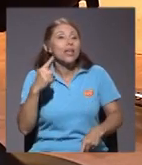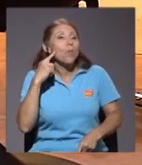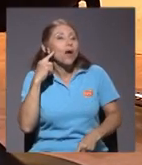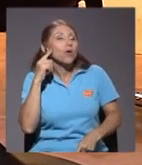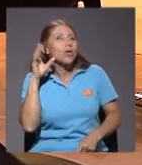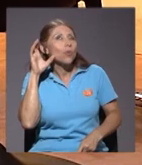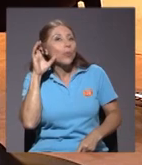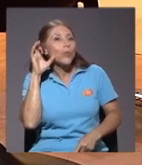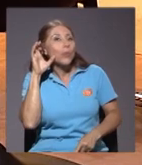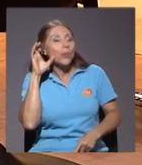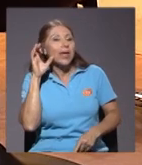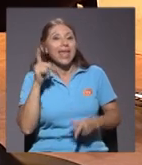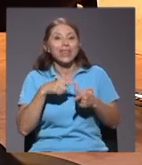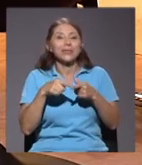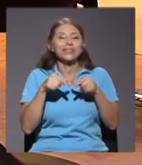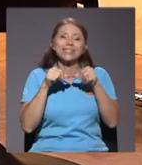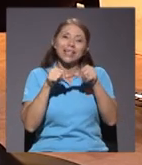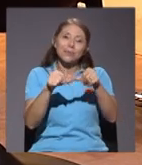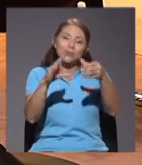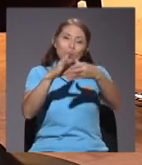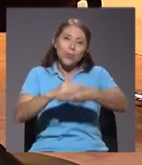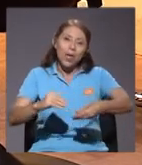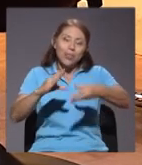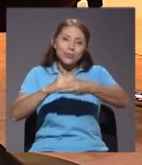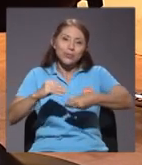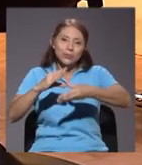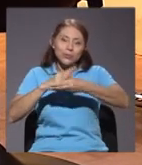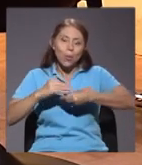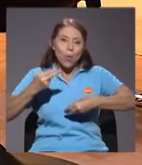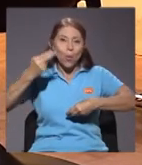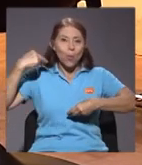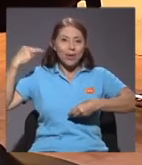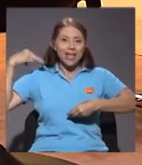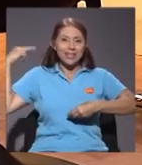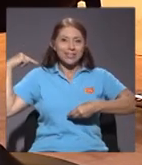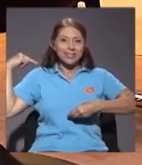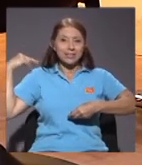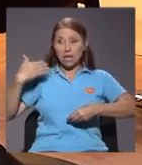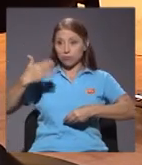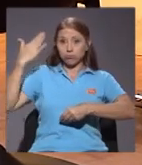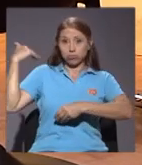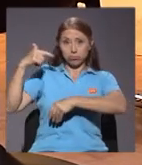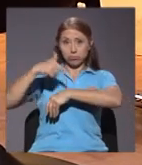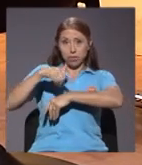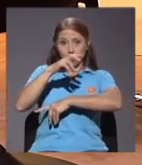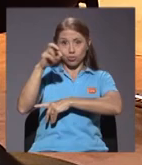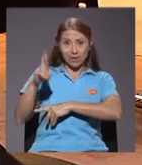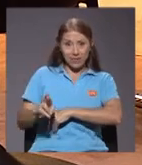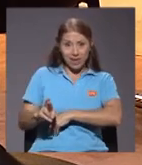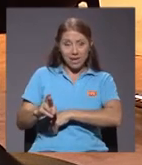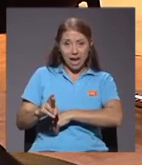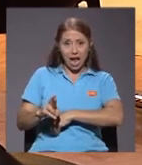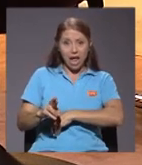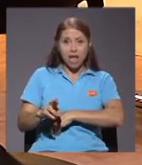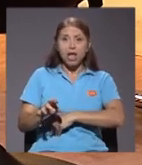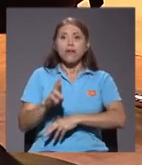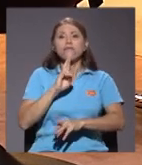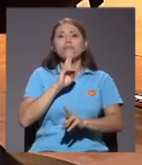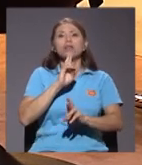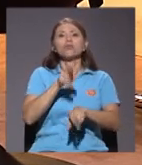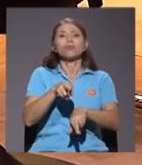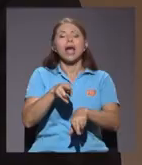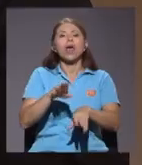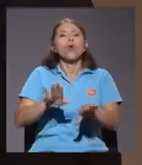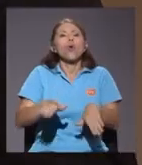historias que por cierto durante un momento en costa rica creo que producto de cómo nacieron las noticias en